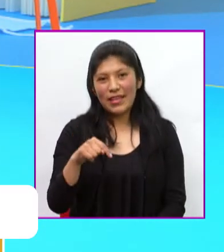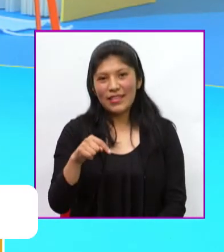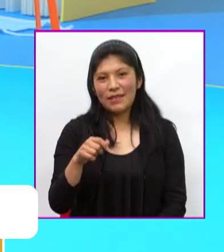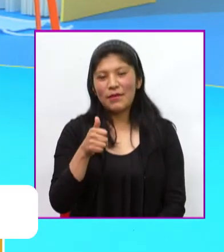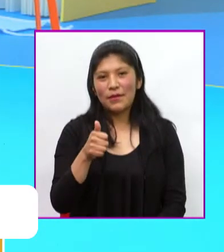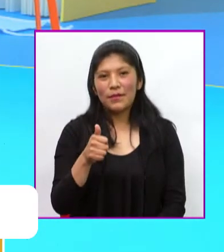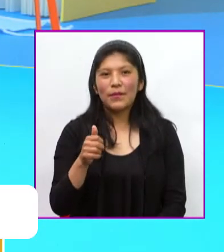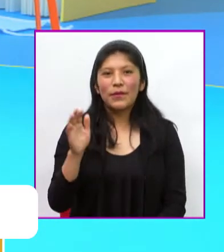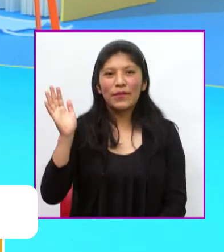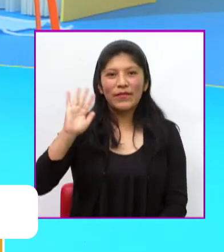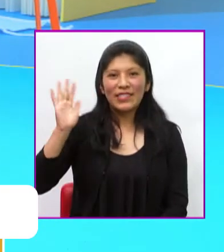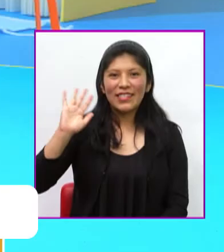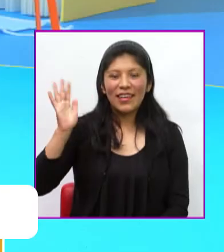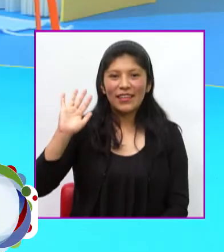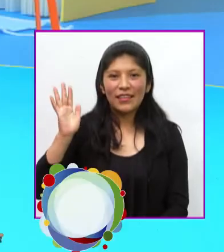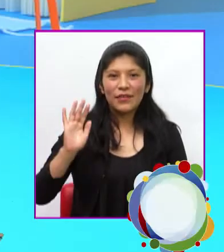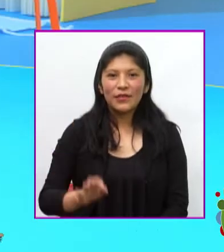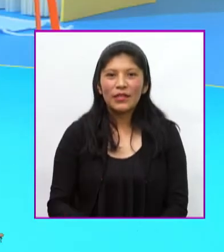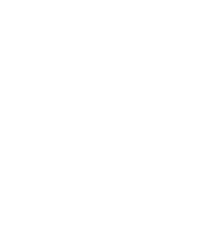programa. Chao, chao.